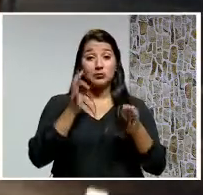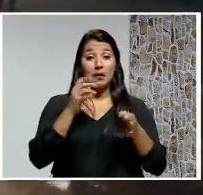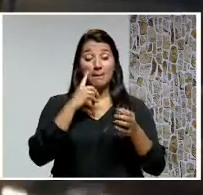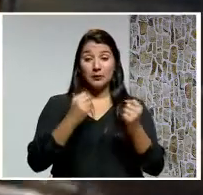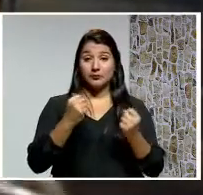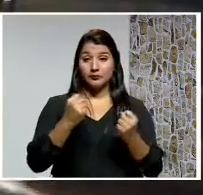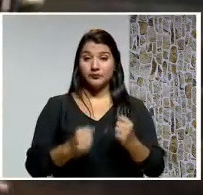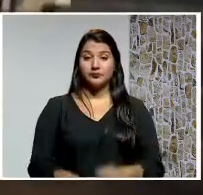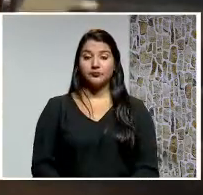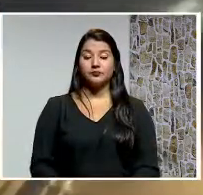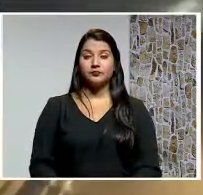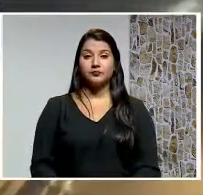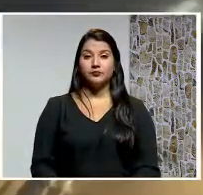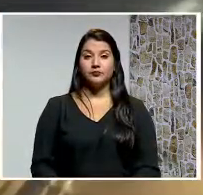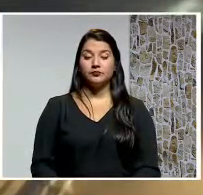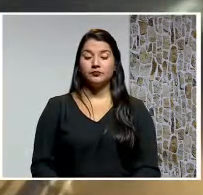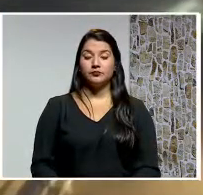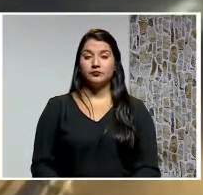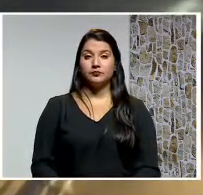transitar.